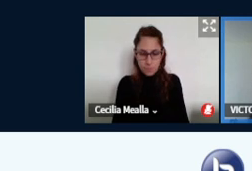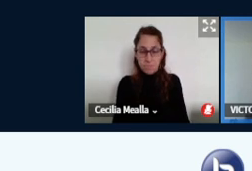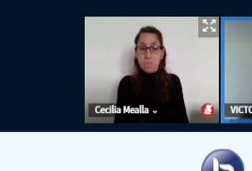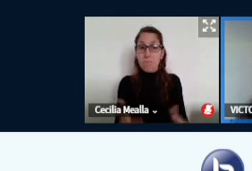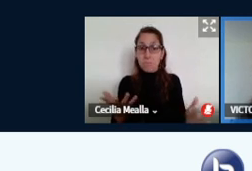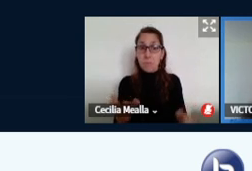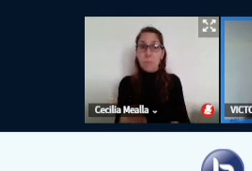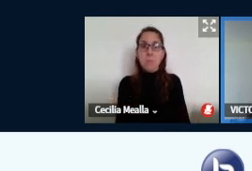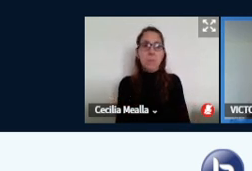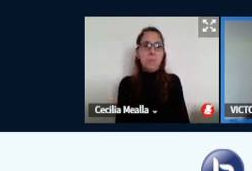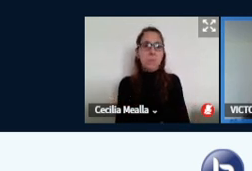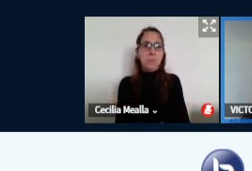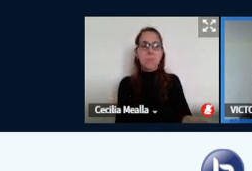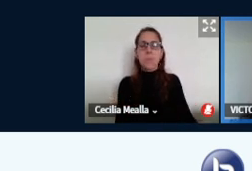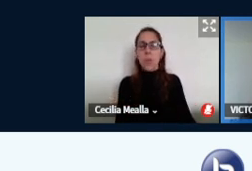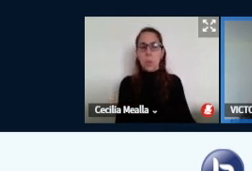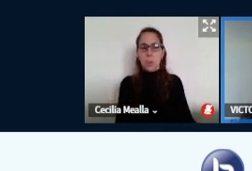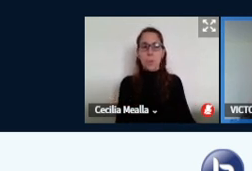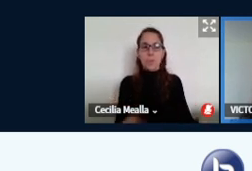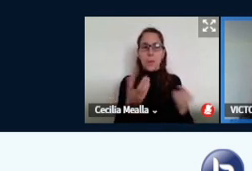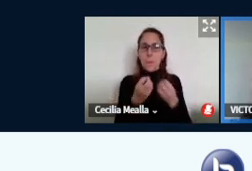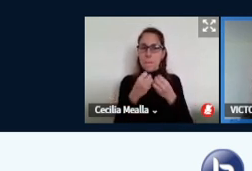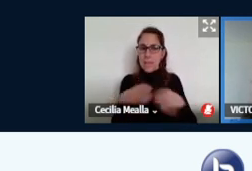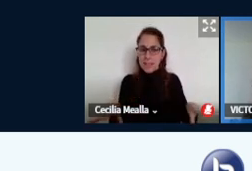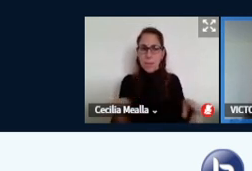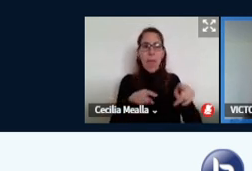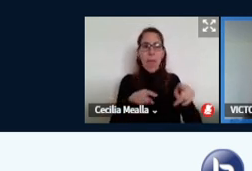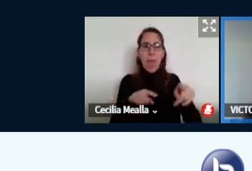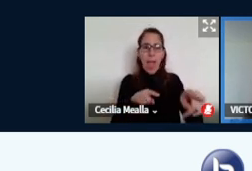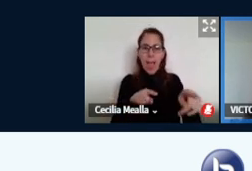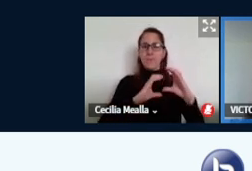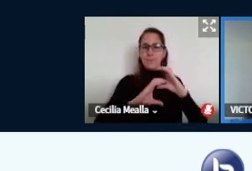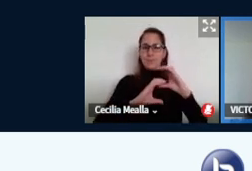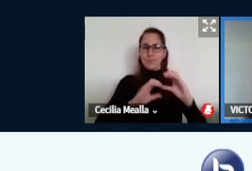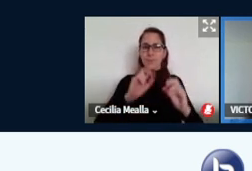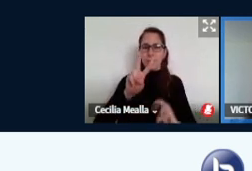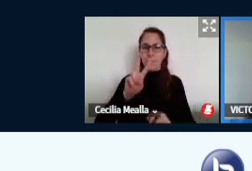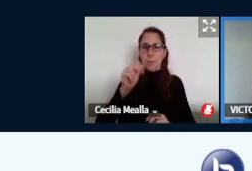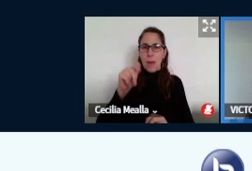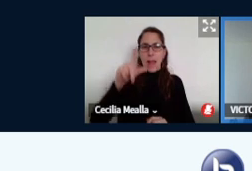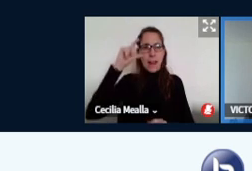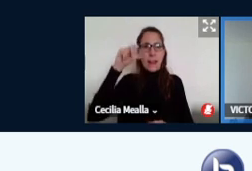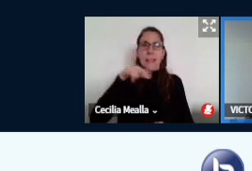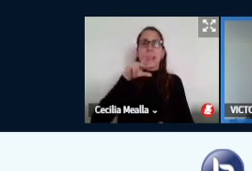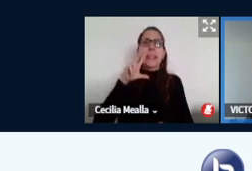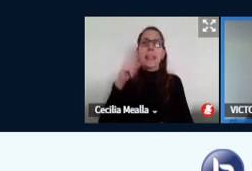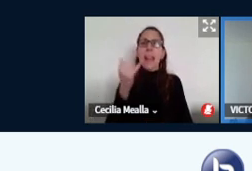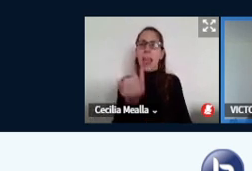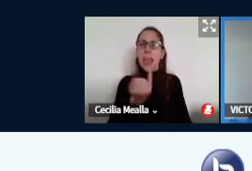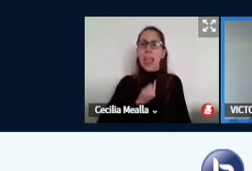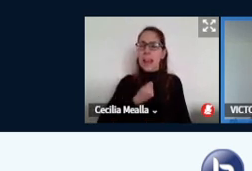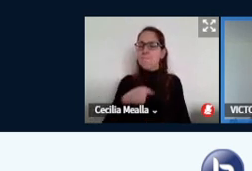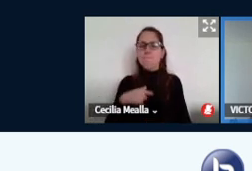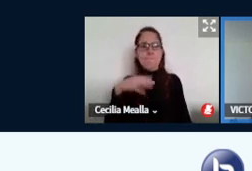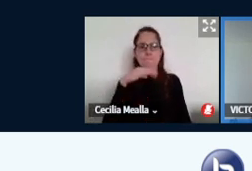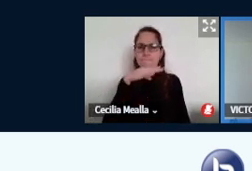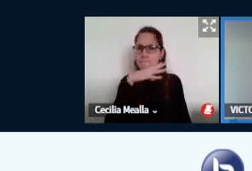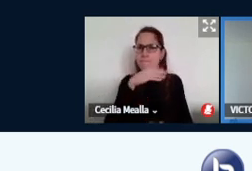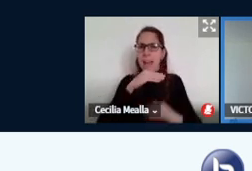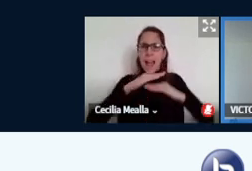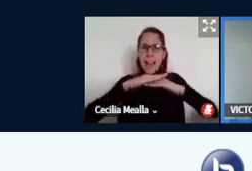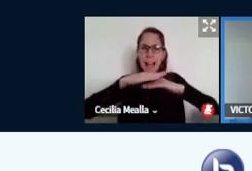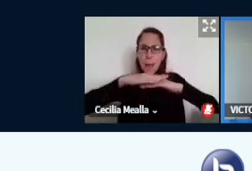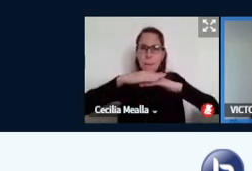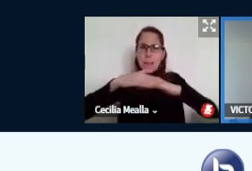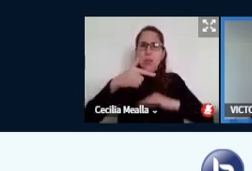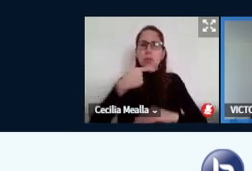Bien, entonces arrancamos ahí. Valentina dice que no entendió muy bien las capas subendoteliales.